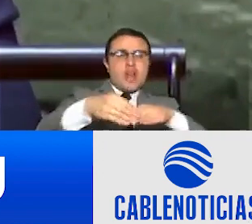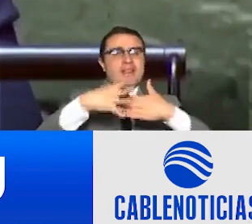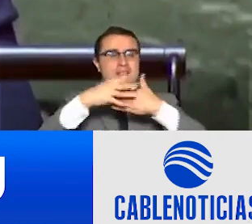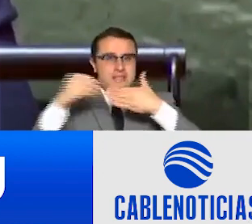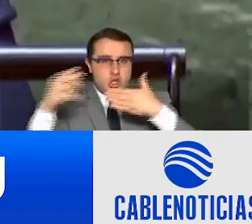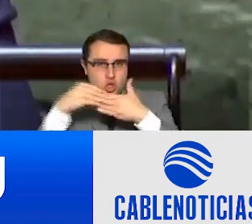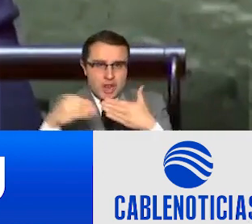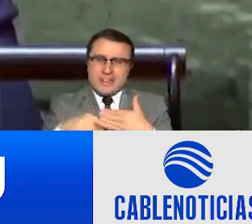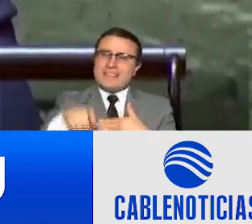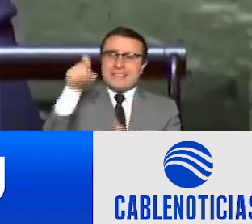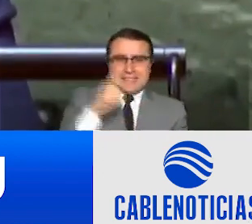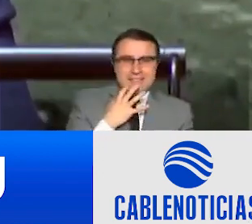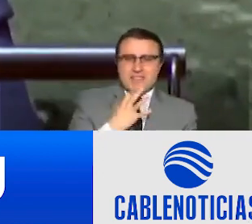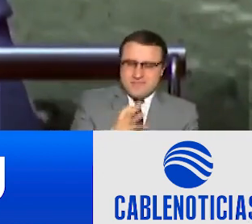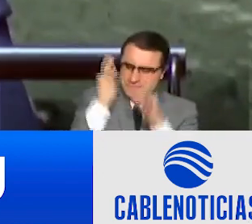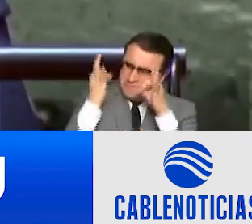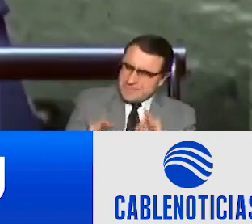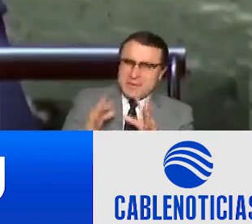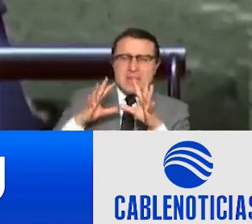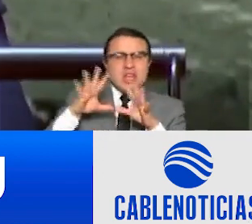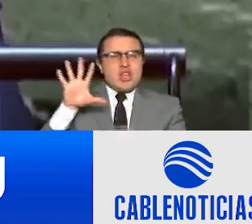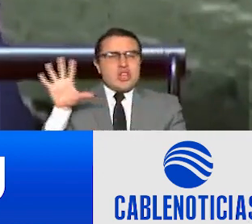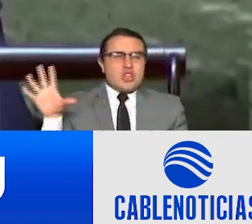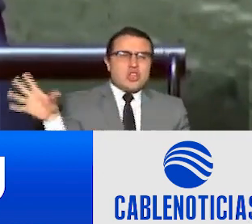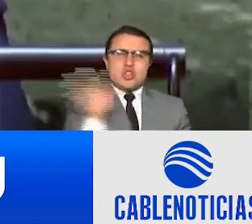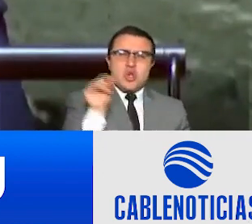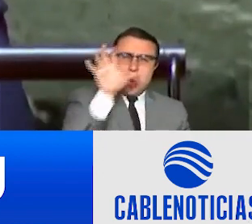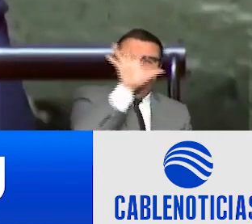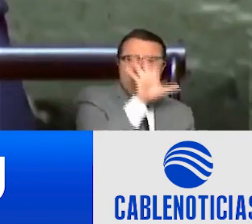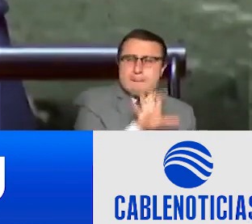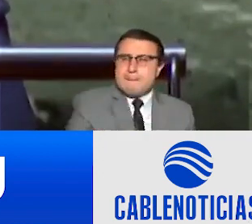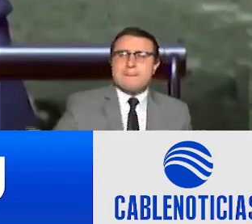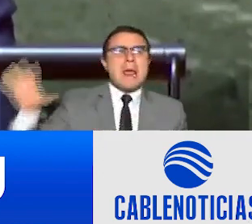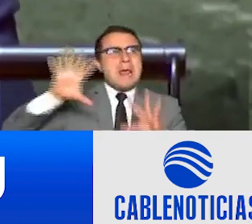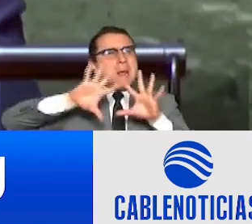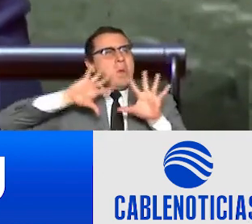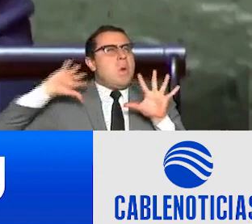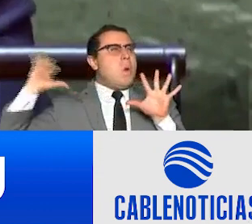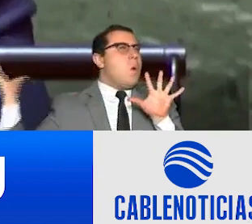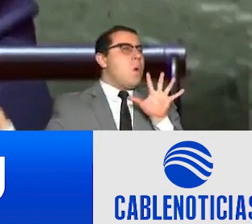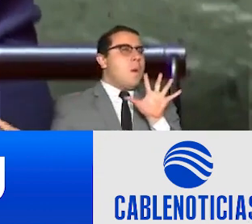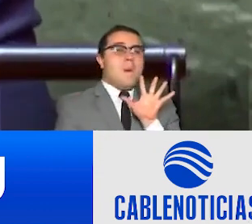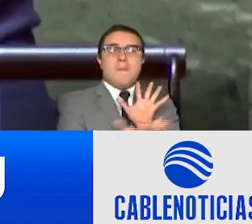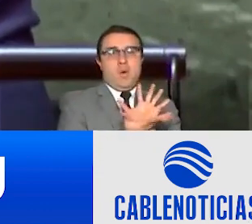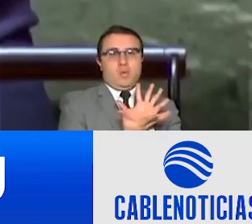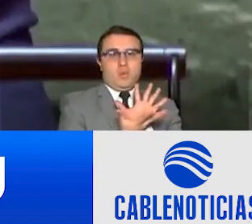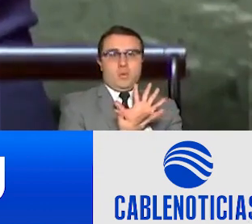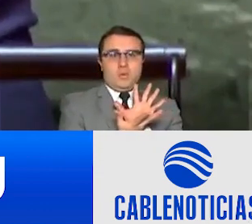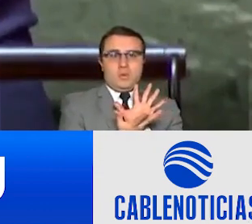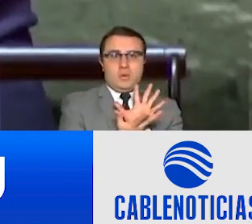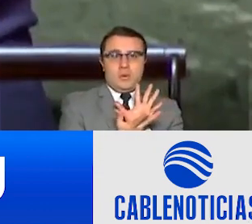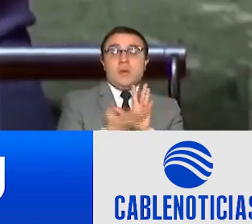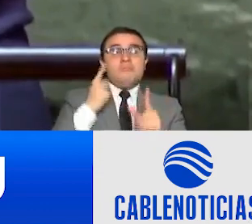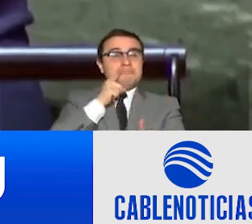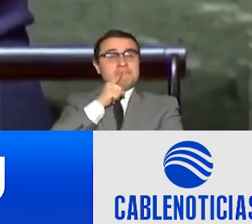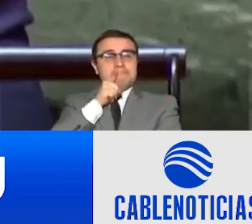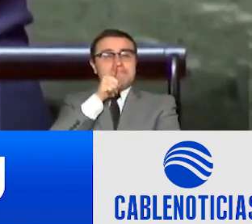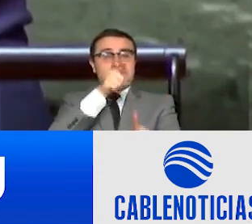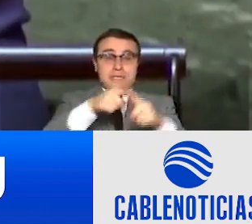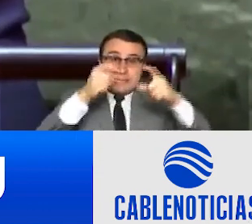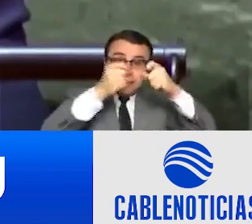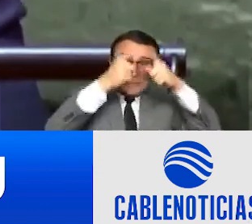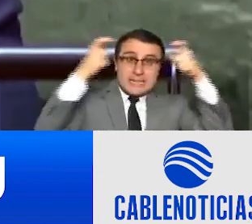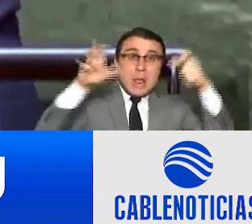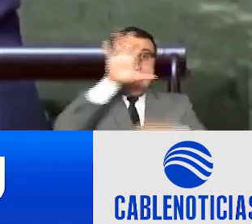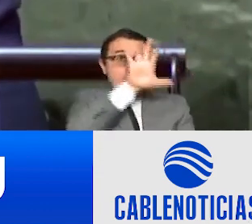que cobijar a todos los países de la Tierra. Solo de esa manera los estados podrían ser